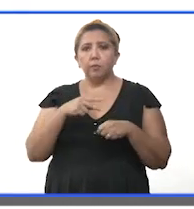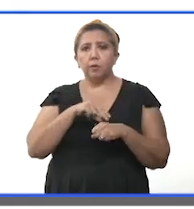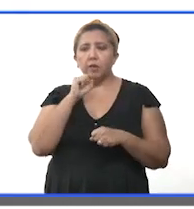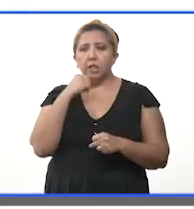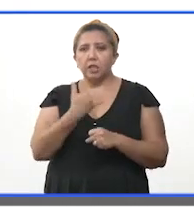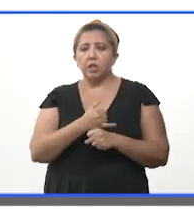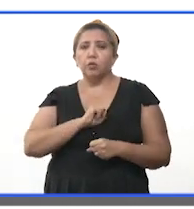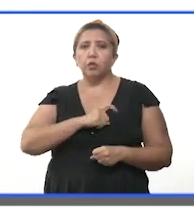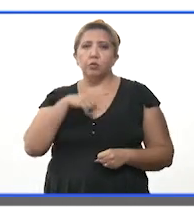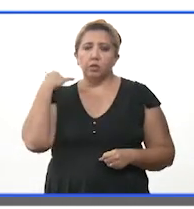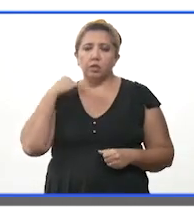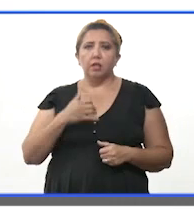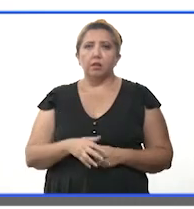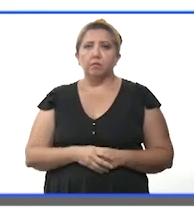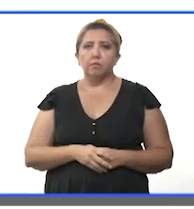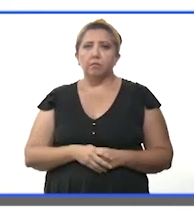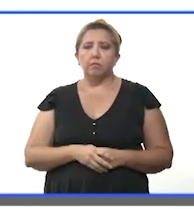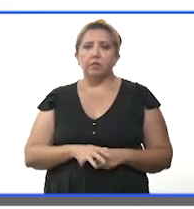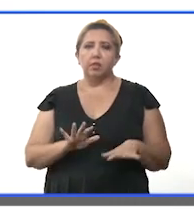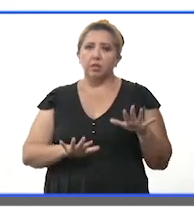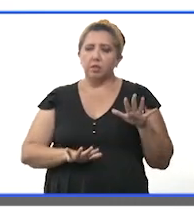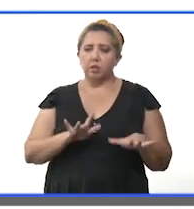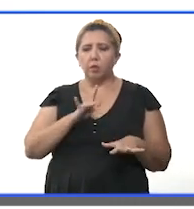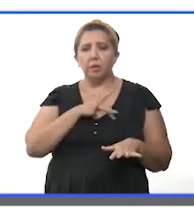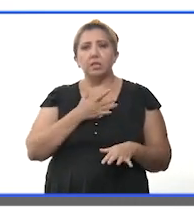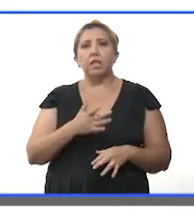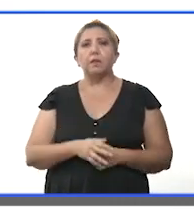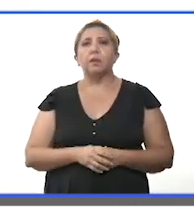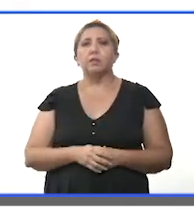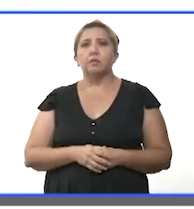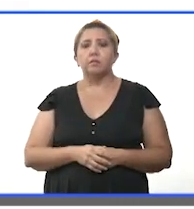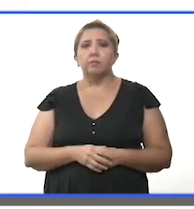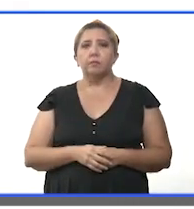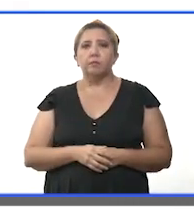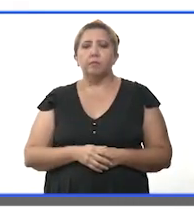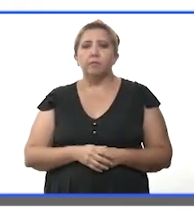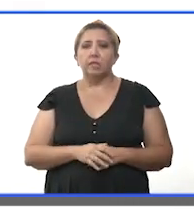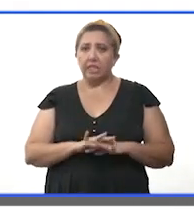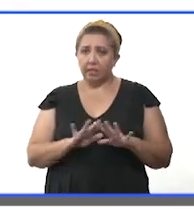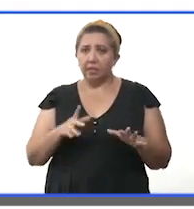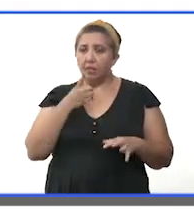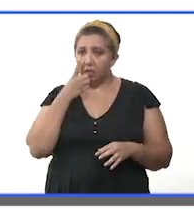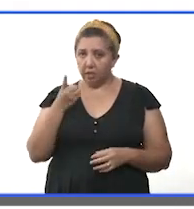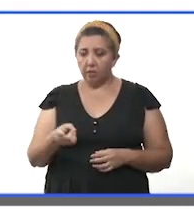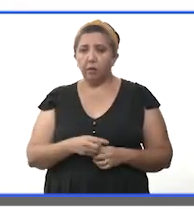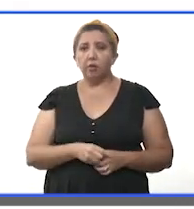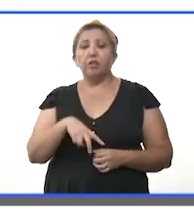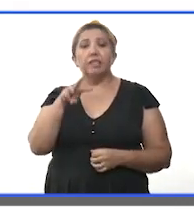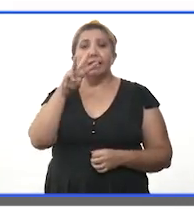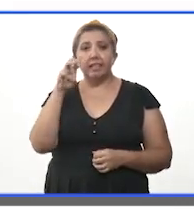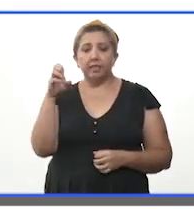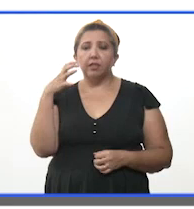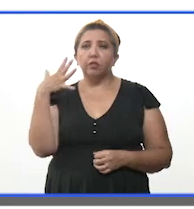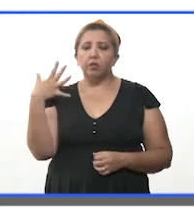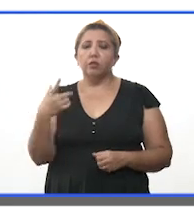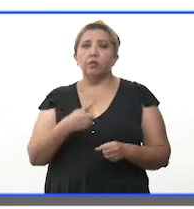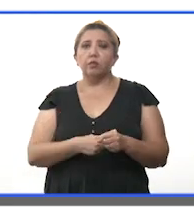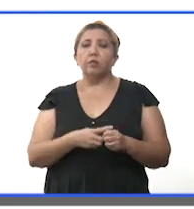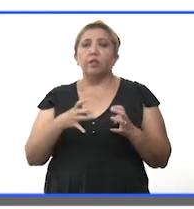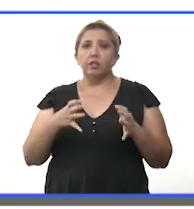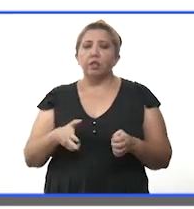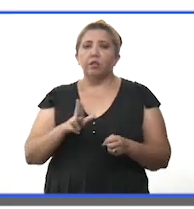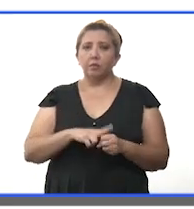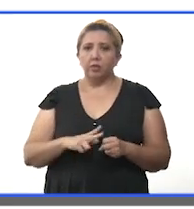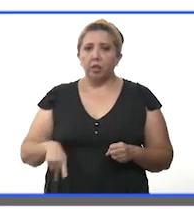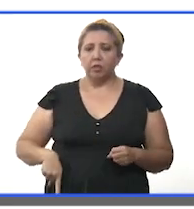de la Secretaría de Salud de Yucatán. Presentan síntomas leves. Como ya se mencionó, 305 de los casos